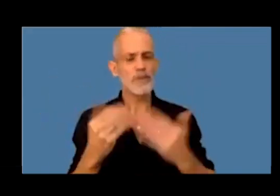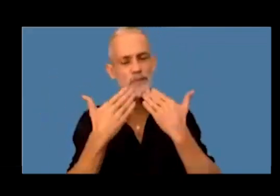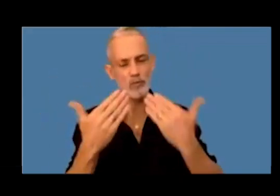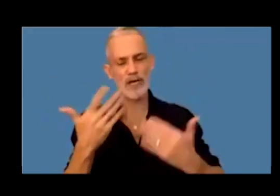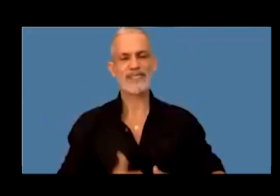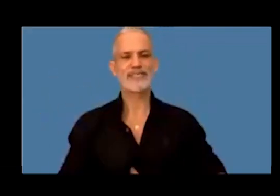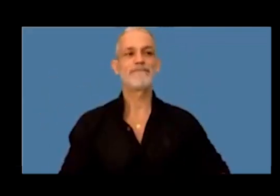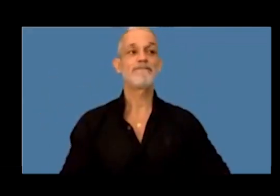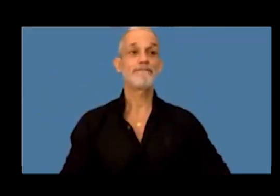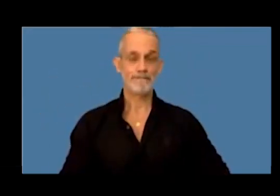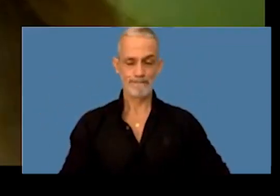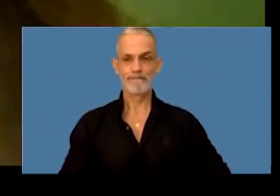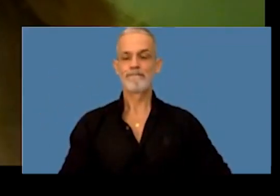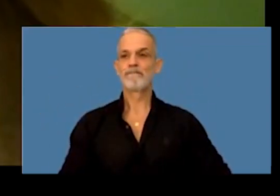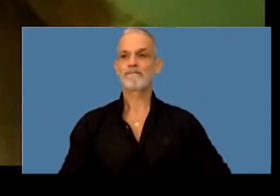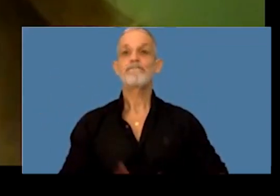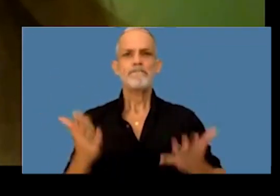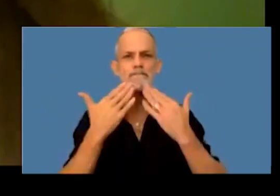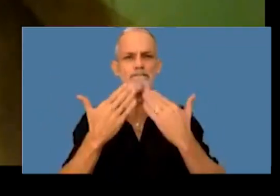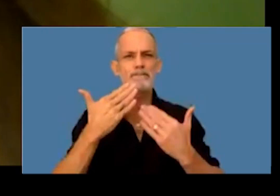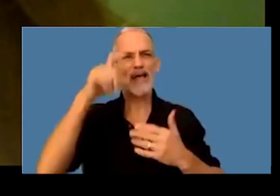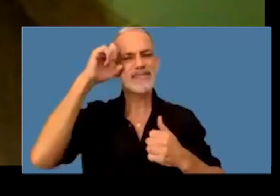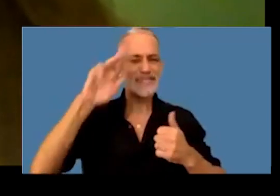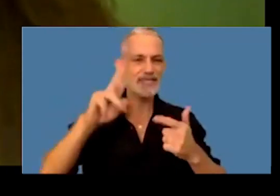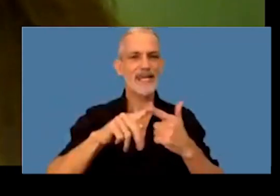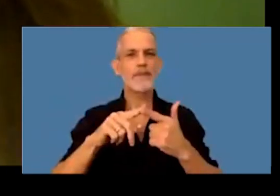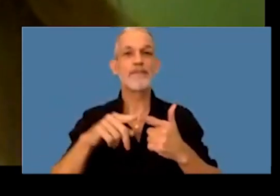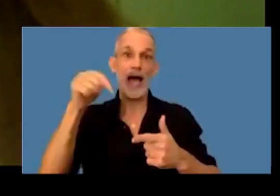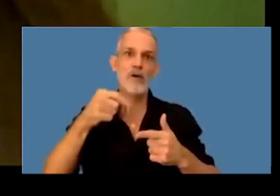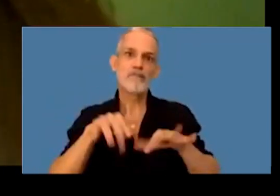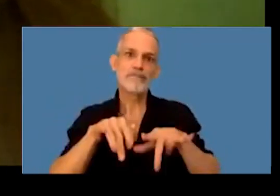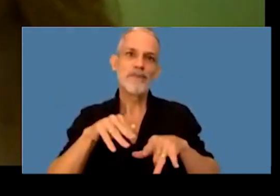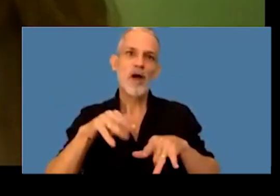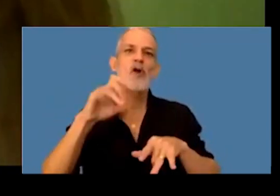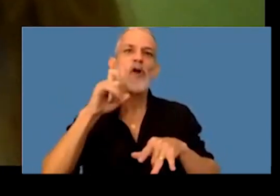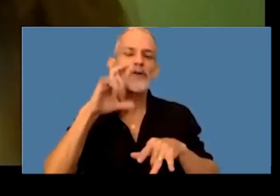por favor. Gracias, César, gracias, Bruno. Ahora sí, Ro, por favor, retoma las